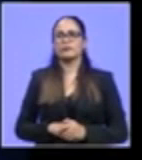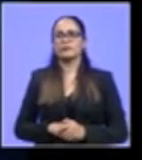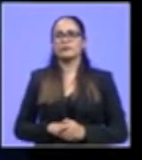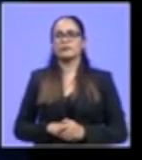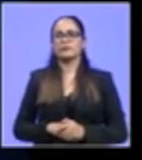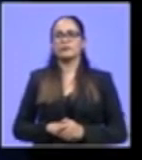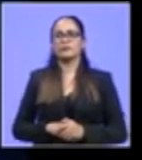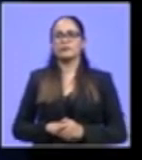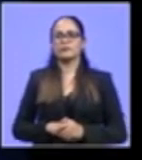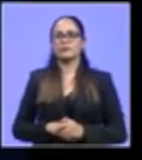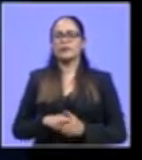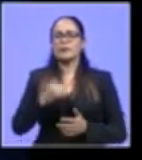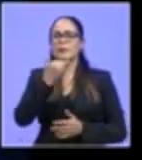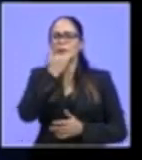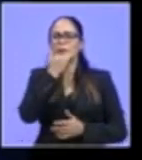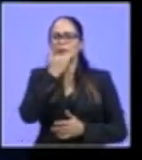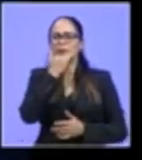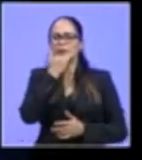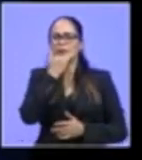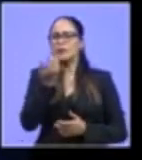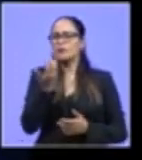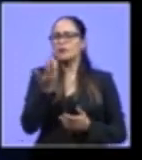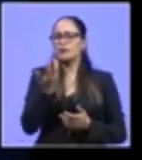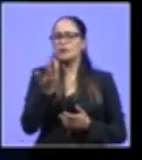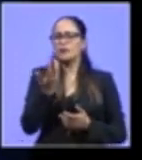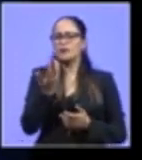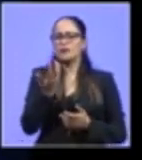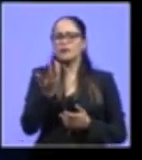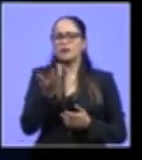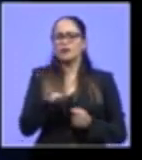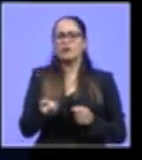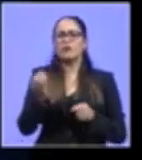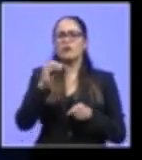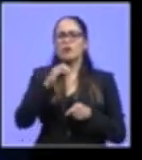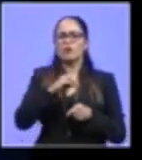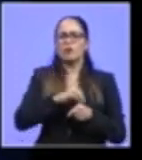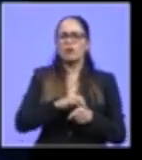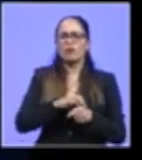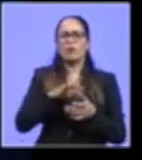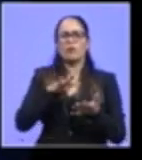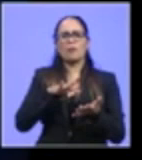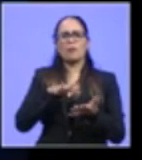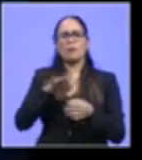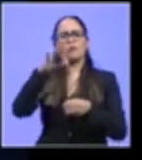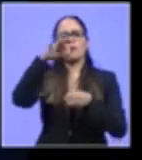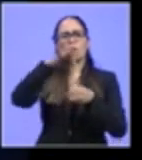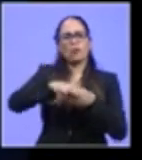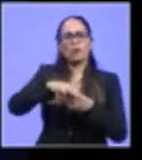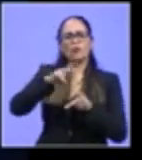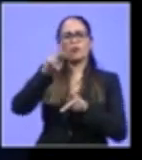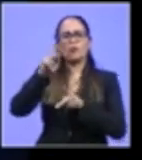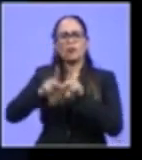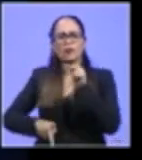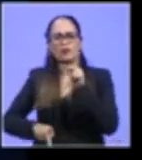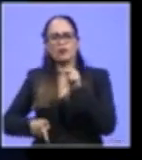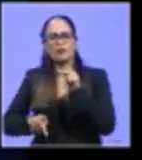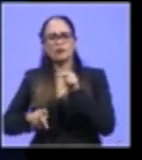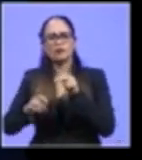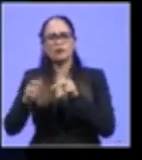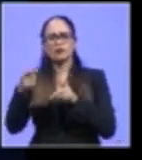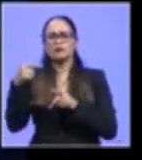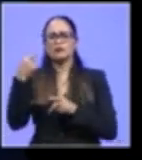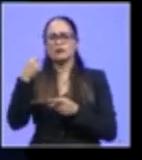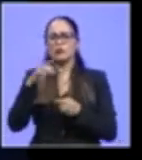la sala superior del tribunal electoral del poder judicial de la federación resolvió por mayoría de votos confirmar la decisión del instituto